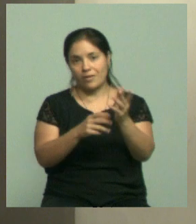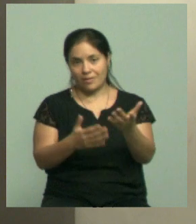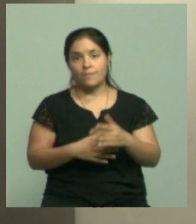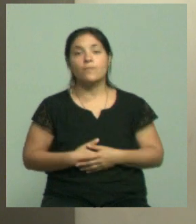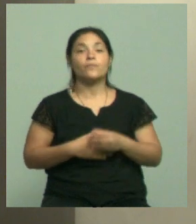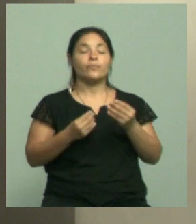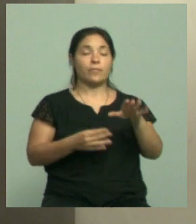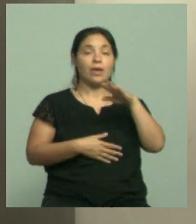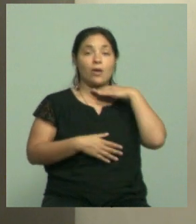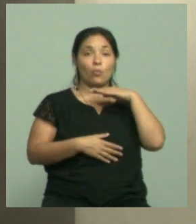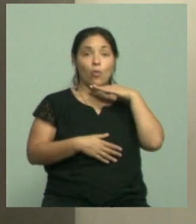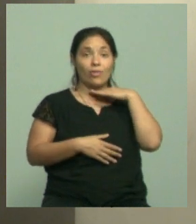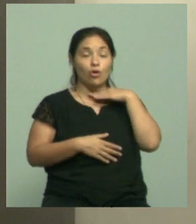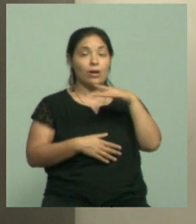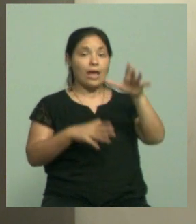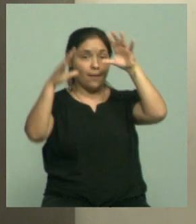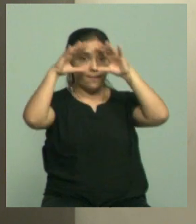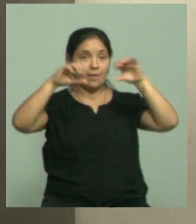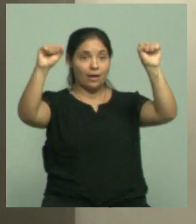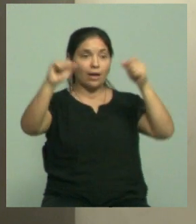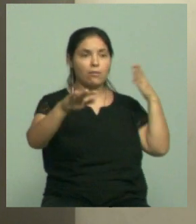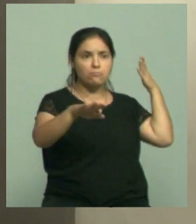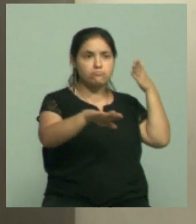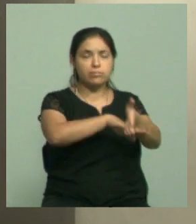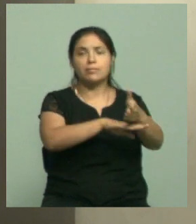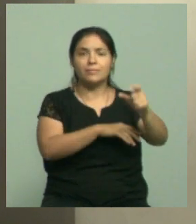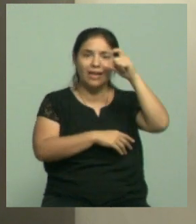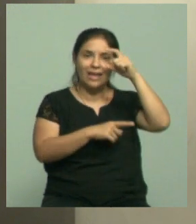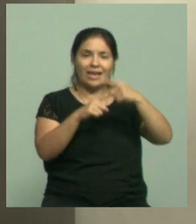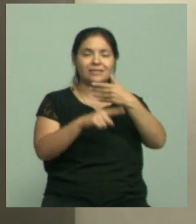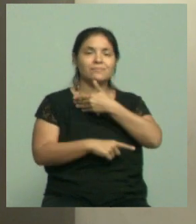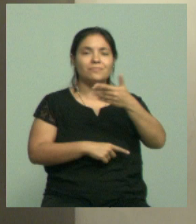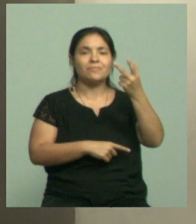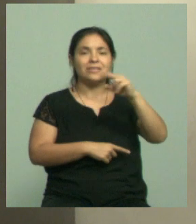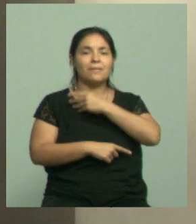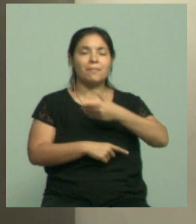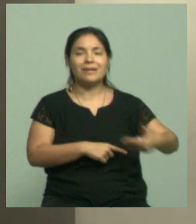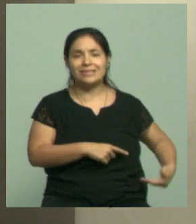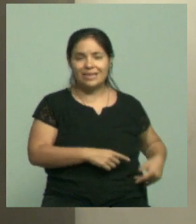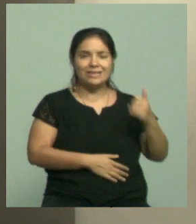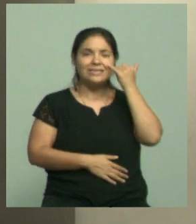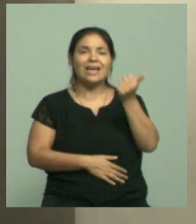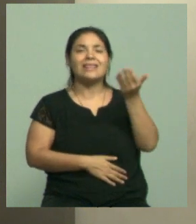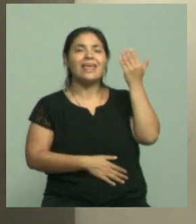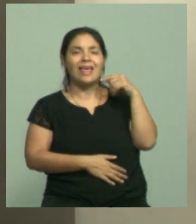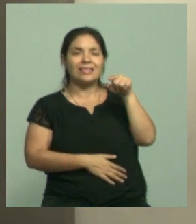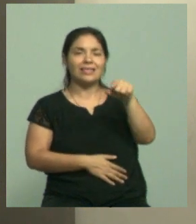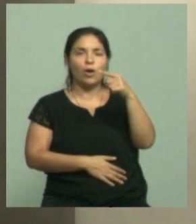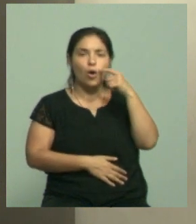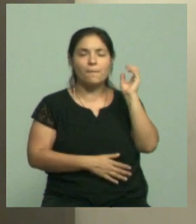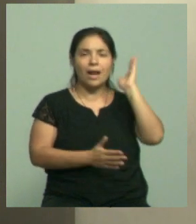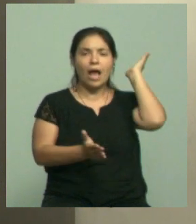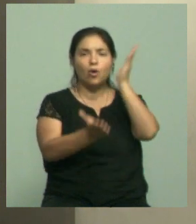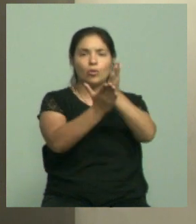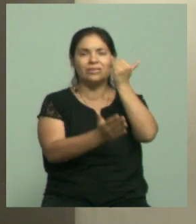embajada para arrestar a un ex vicepresidente, el cual ya había sido acusado, ya había cumplido años